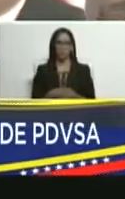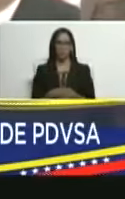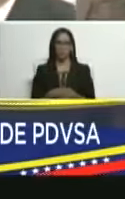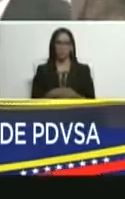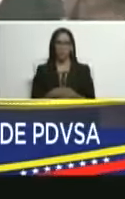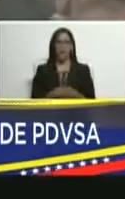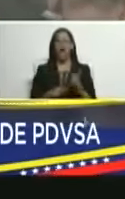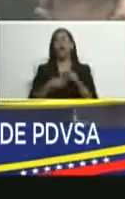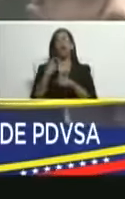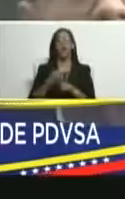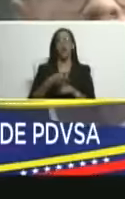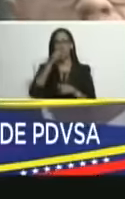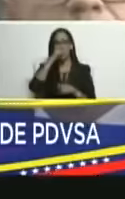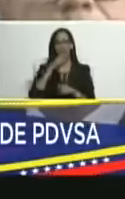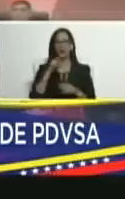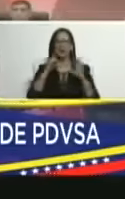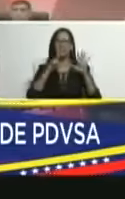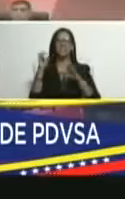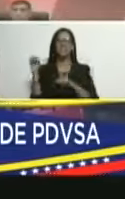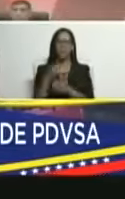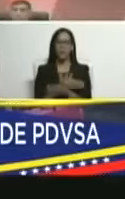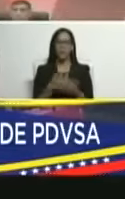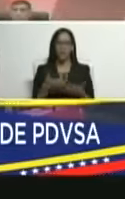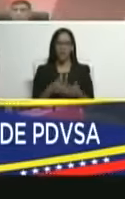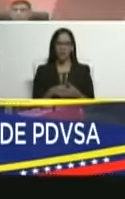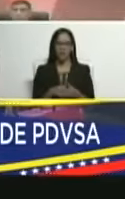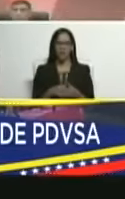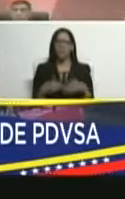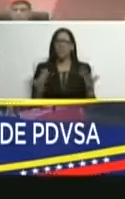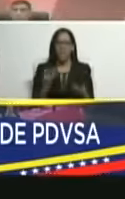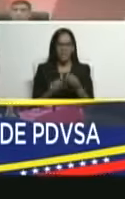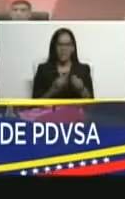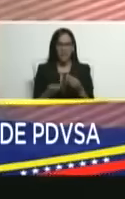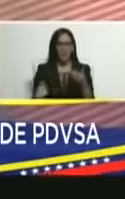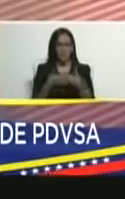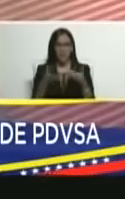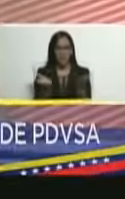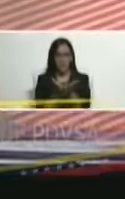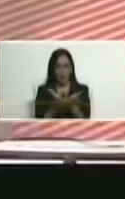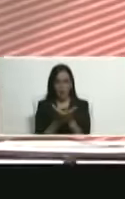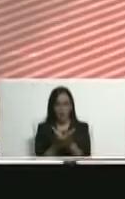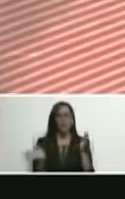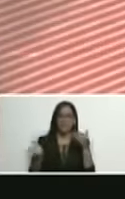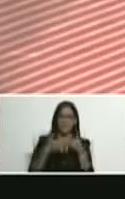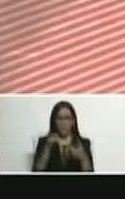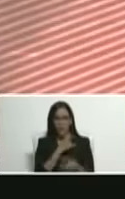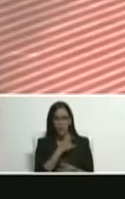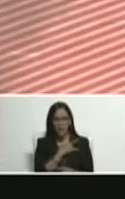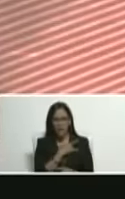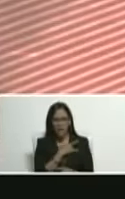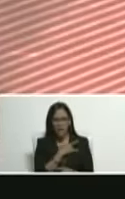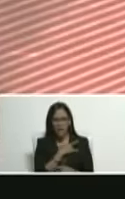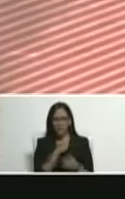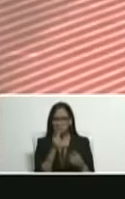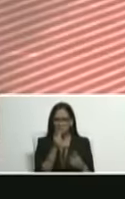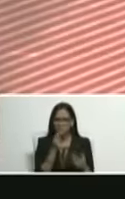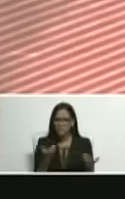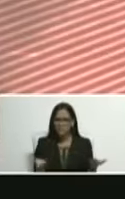al otro año a 700 millones. ¿Y qué hicimos? ¿Cerramos escuelas? ¿Cerramos universidades?